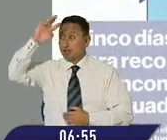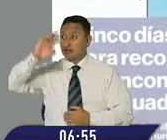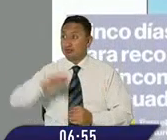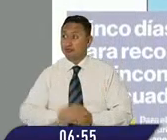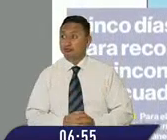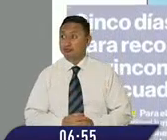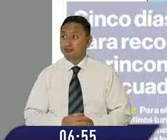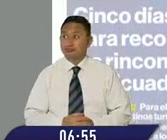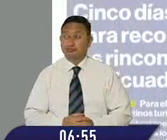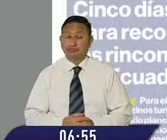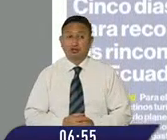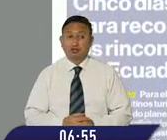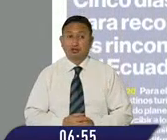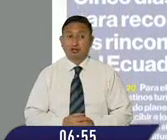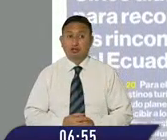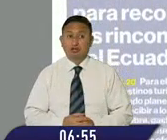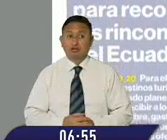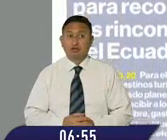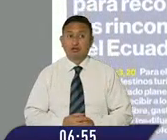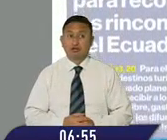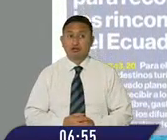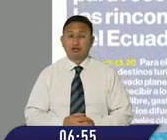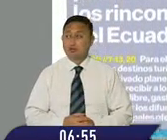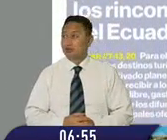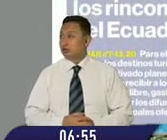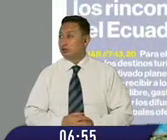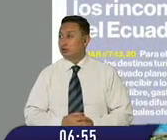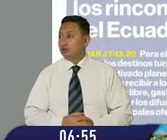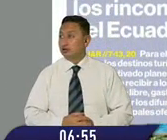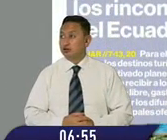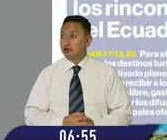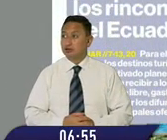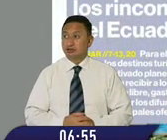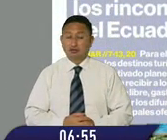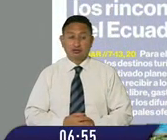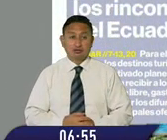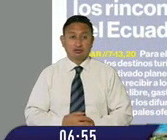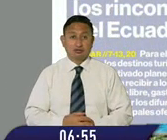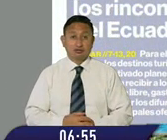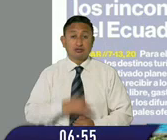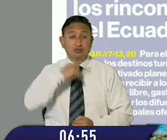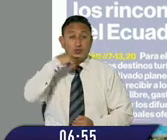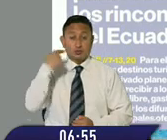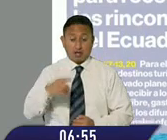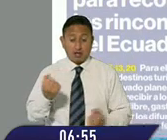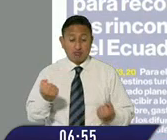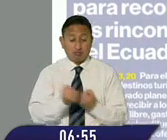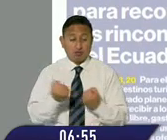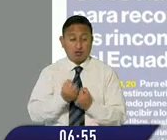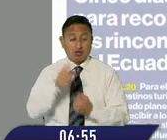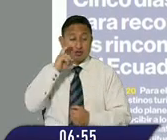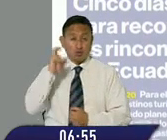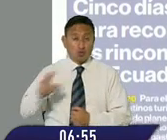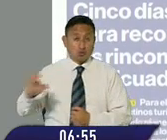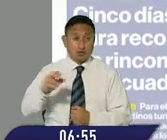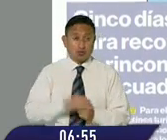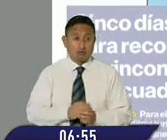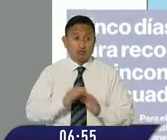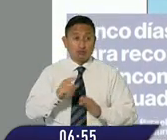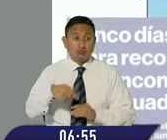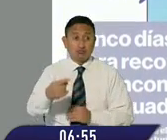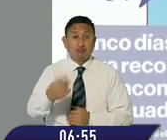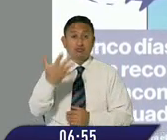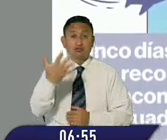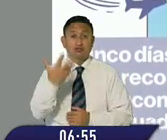en el estado de excepción. El feriado, un empuje para el turismo local. 5 días para